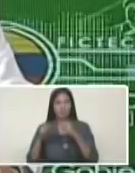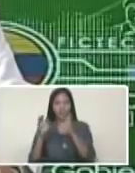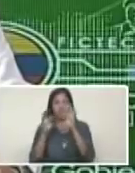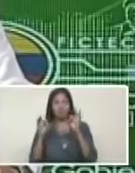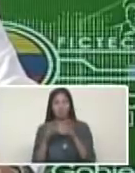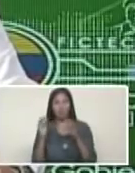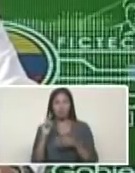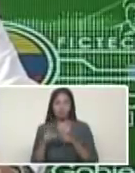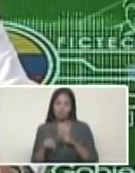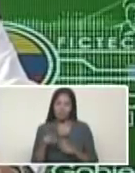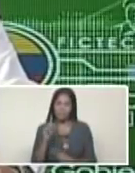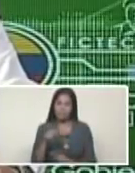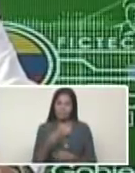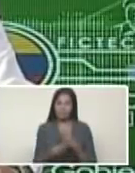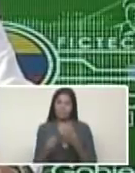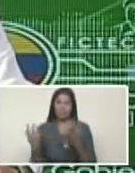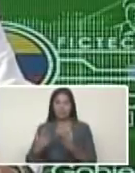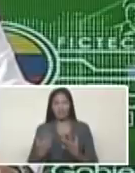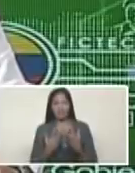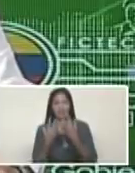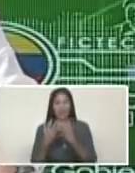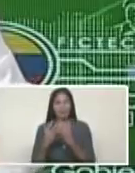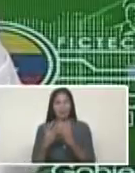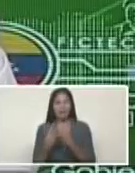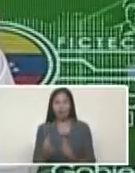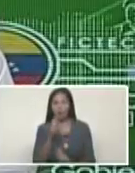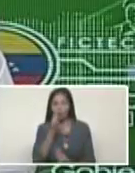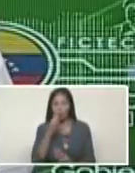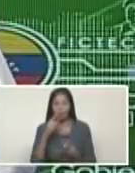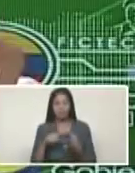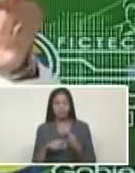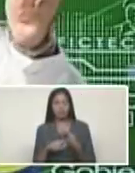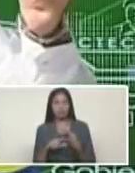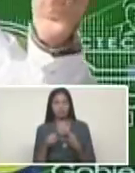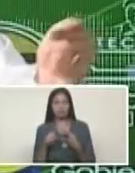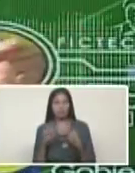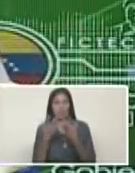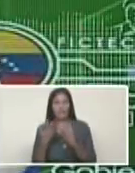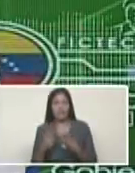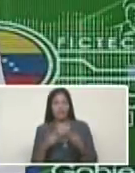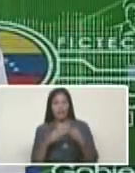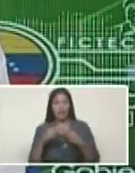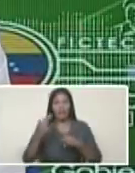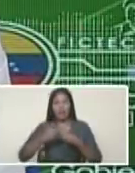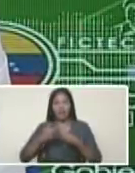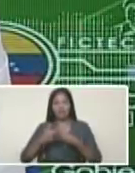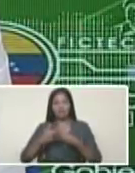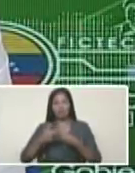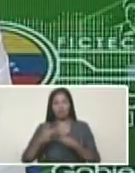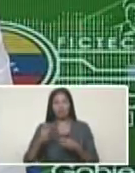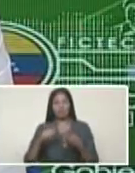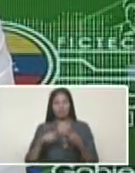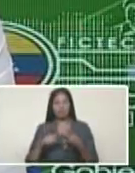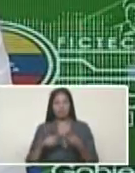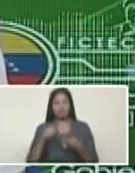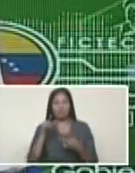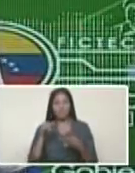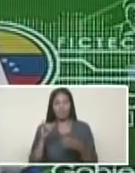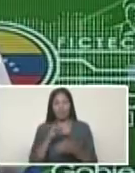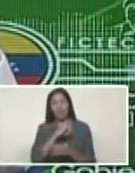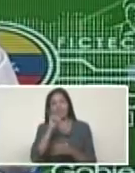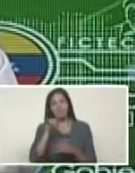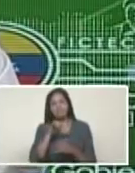de hacer la guerra contra el alimento, hacer la guerra contra la gasolina, hacer la guerra contra la